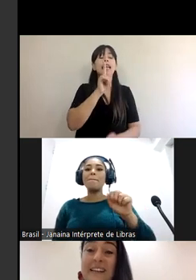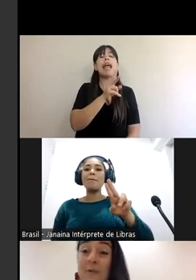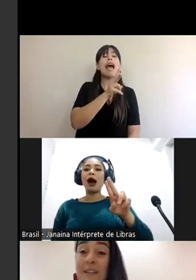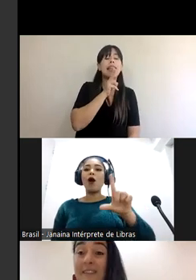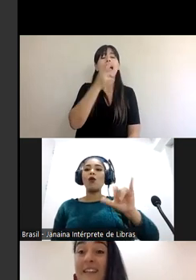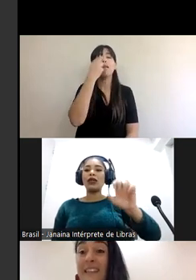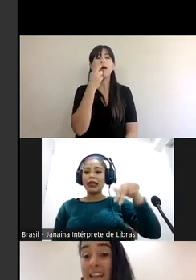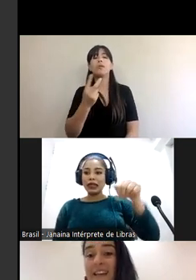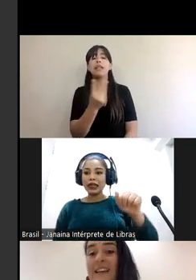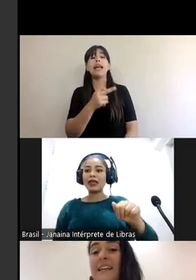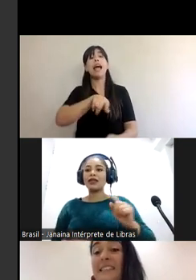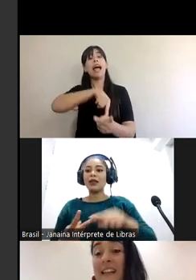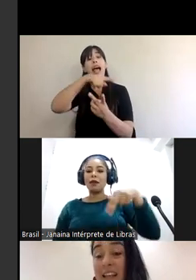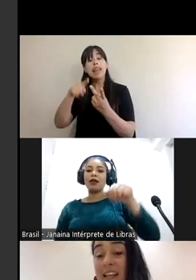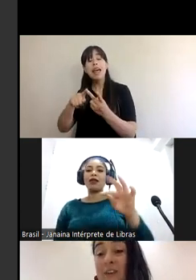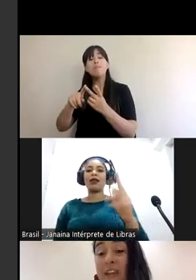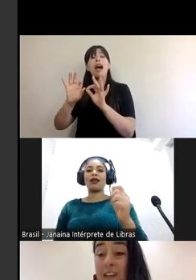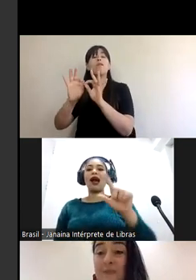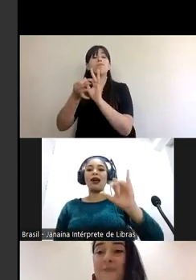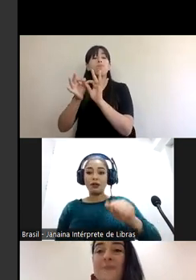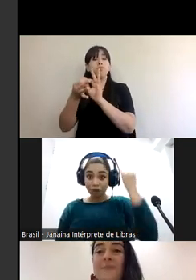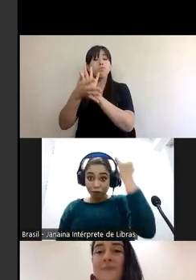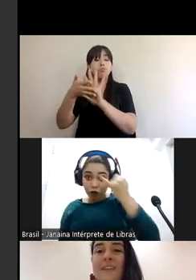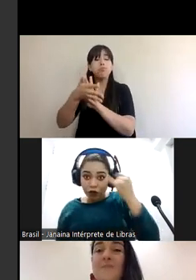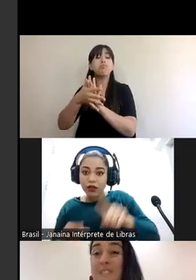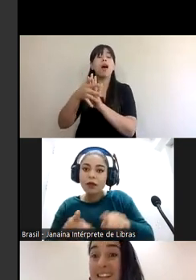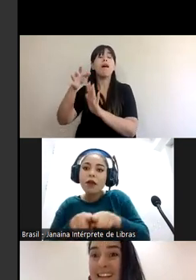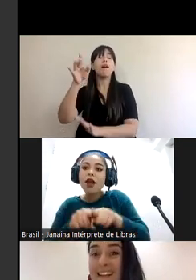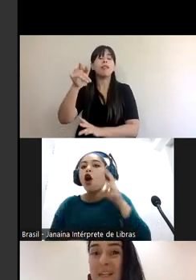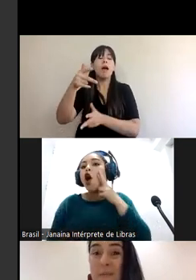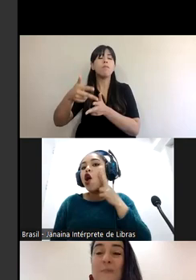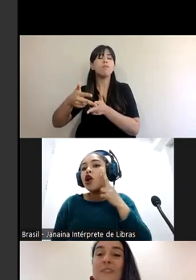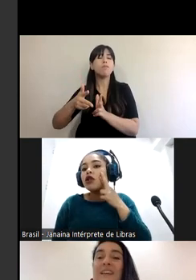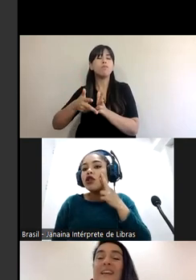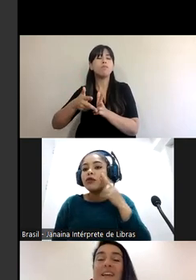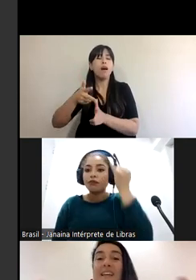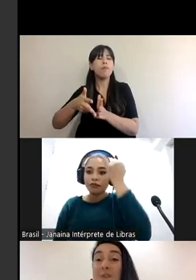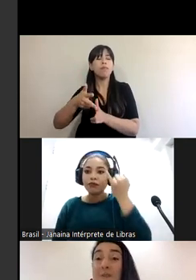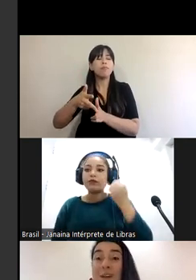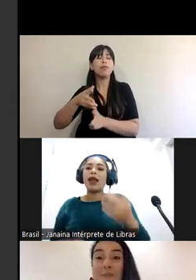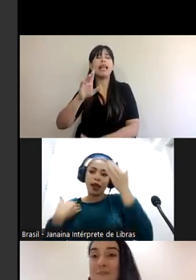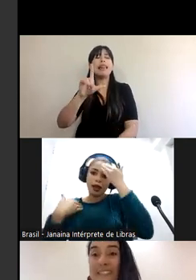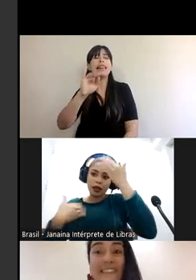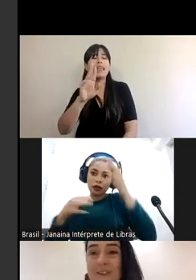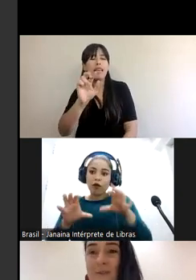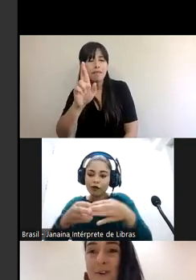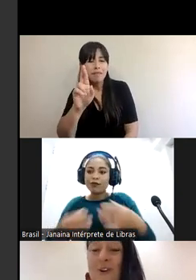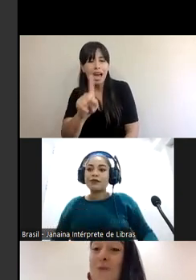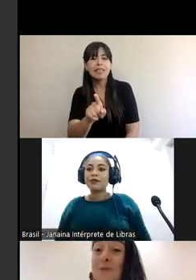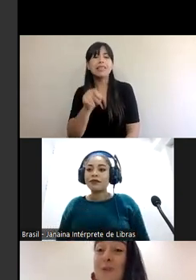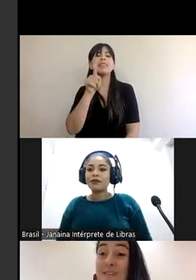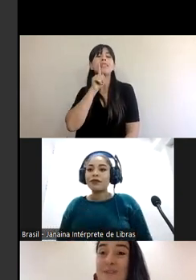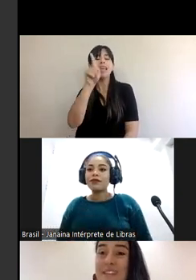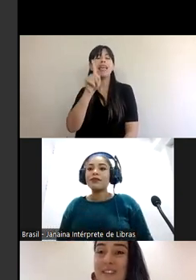en lengua de señas brasileña, Janaina y Rogerio. Muchas gracias al equipo. Y bueno, para poder comenzar